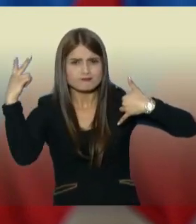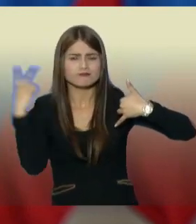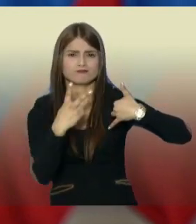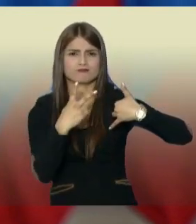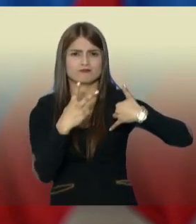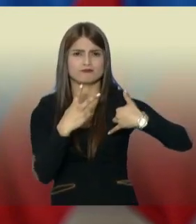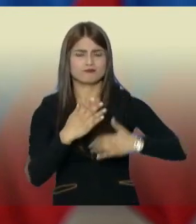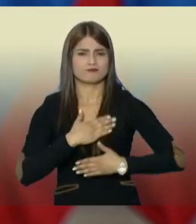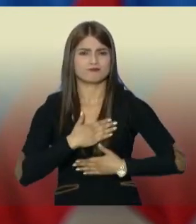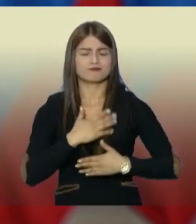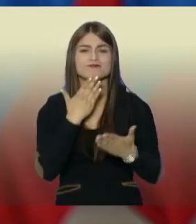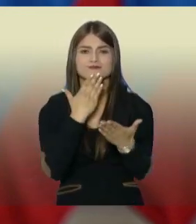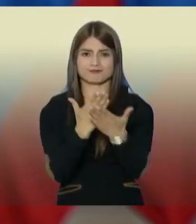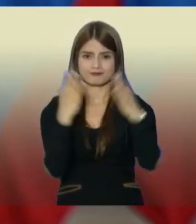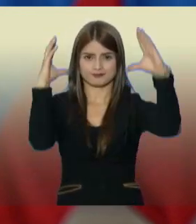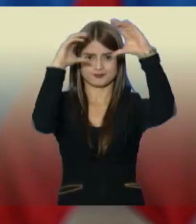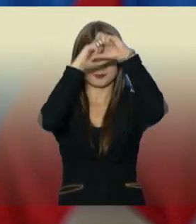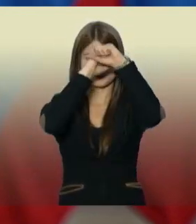buenas